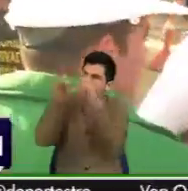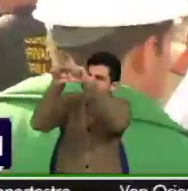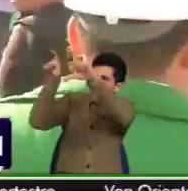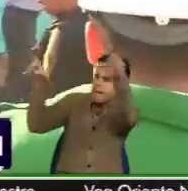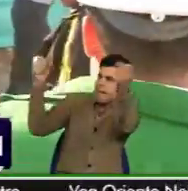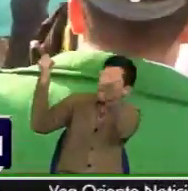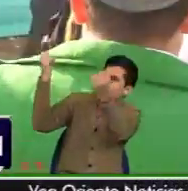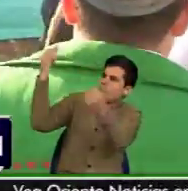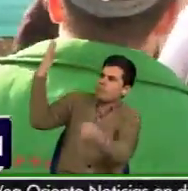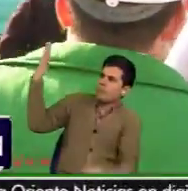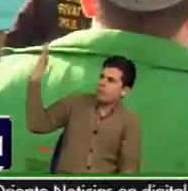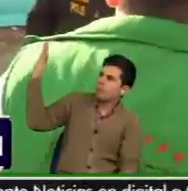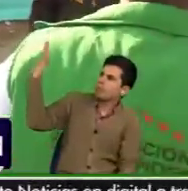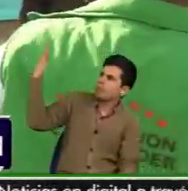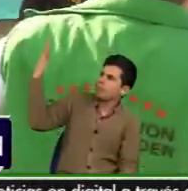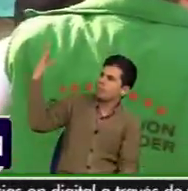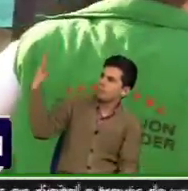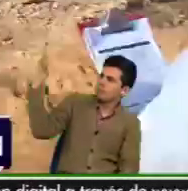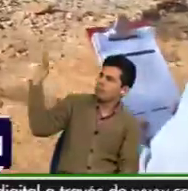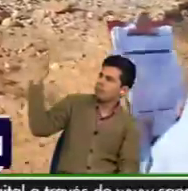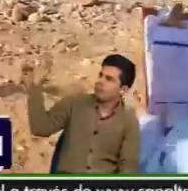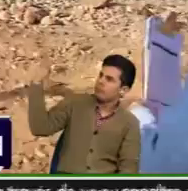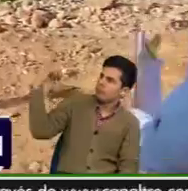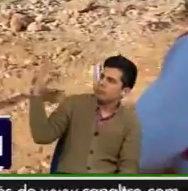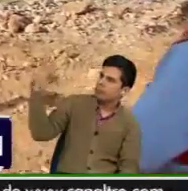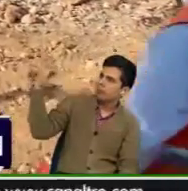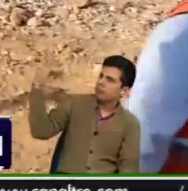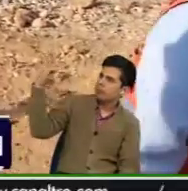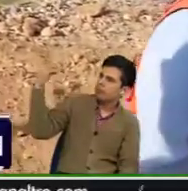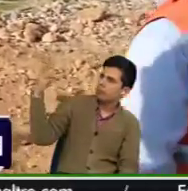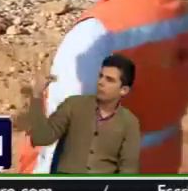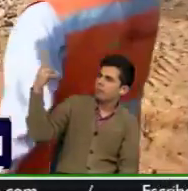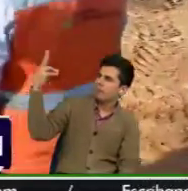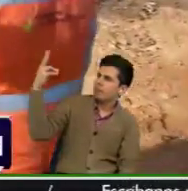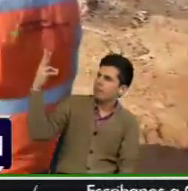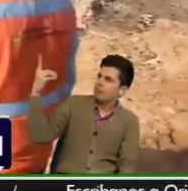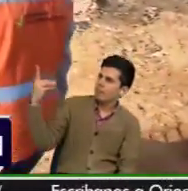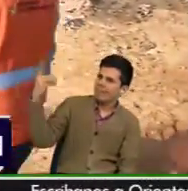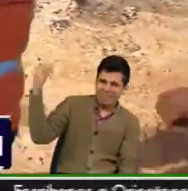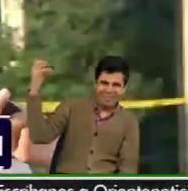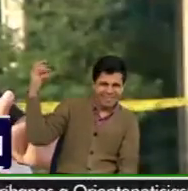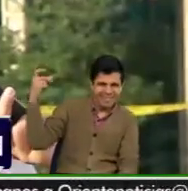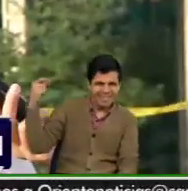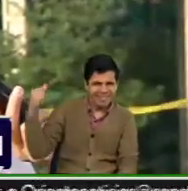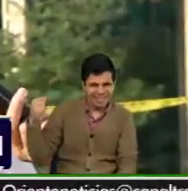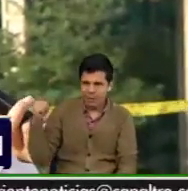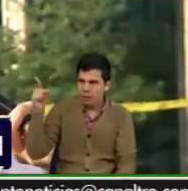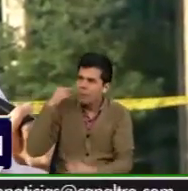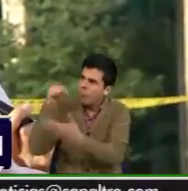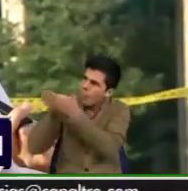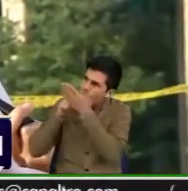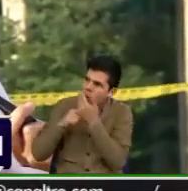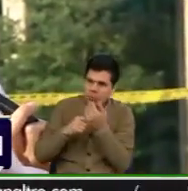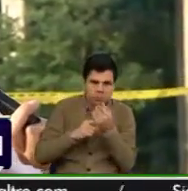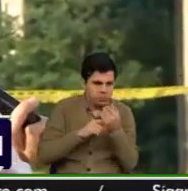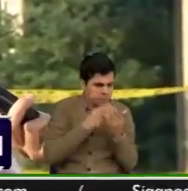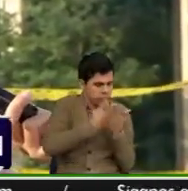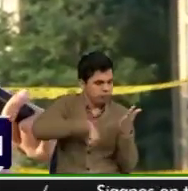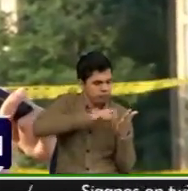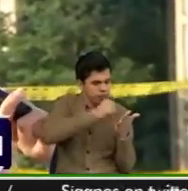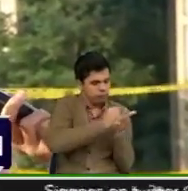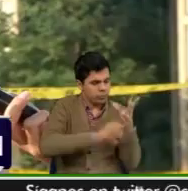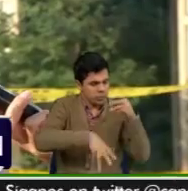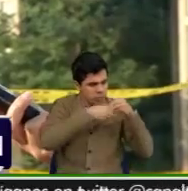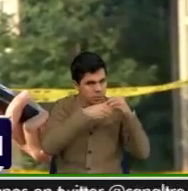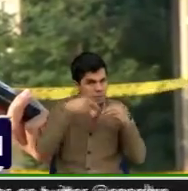se va a colocar una vez ya se formalice el nuevo plazo y se firme el otro sí. Esto significa que en menos de